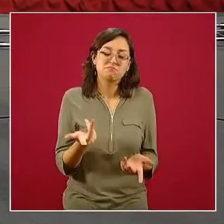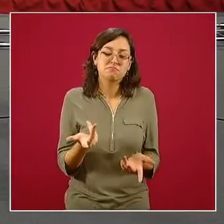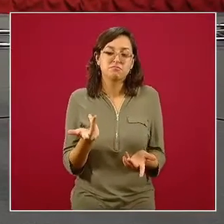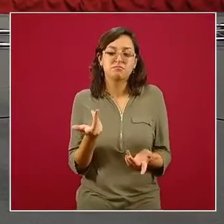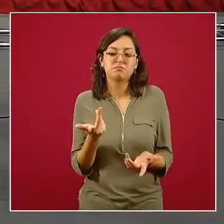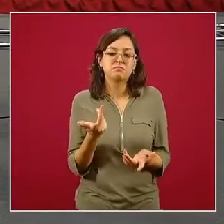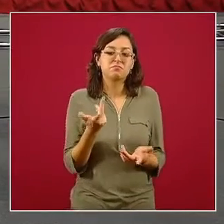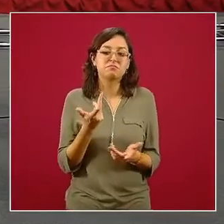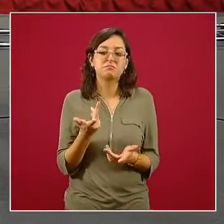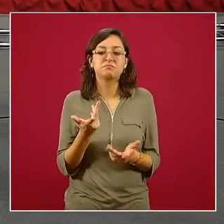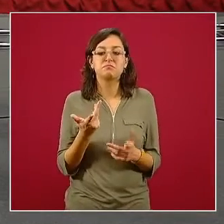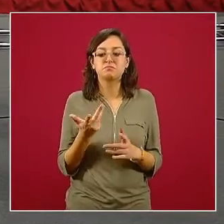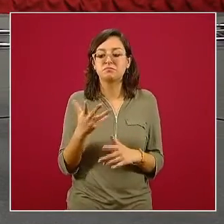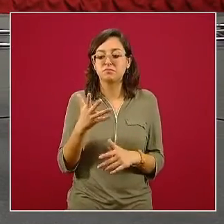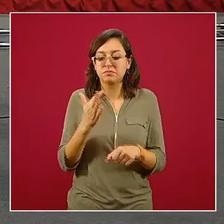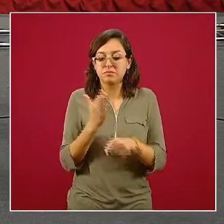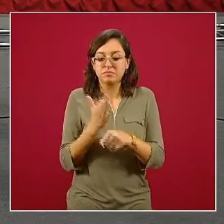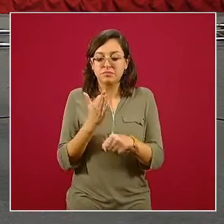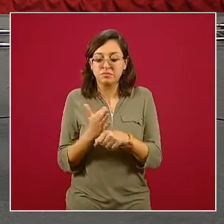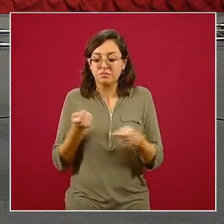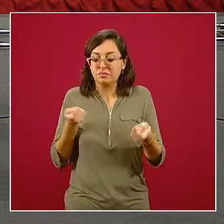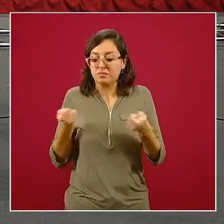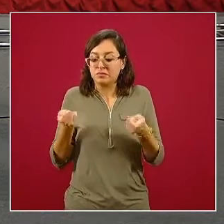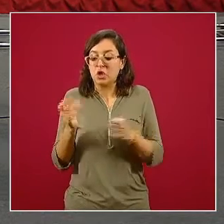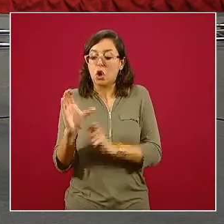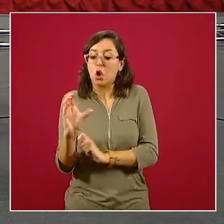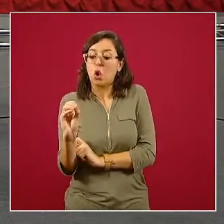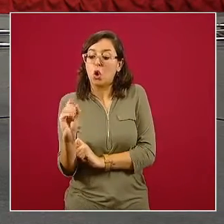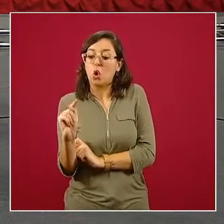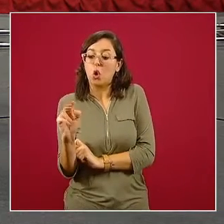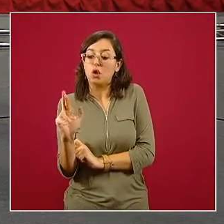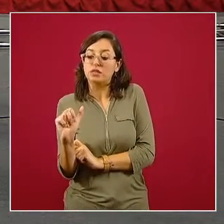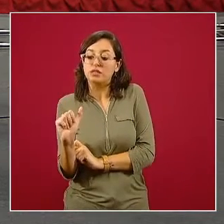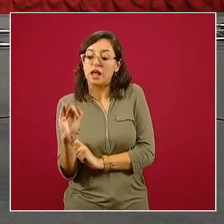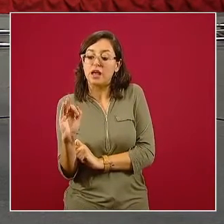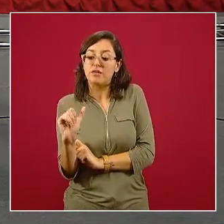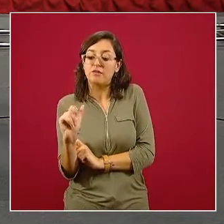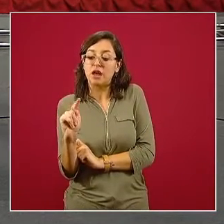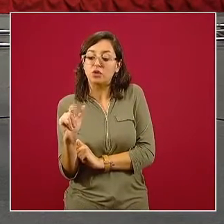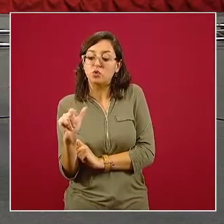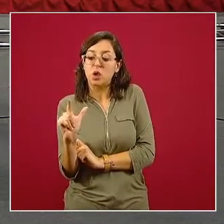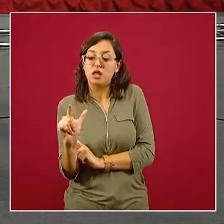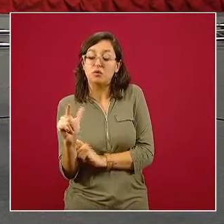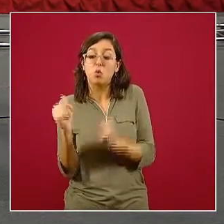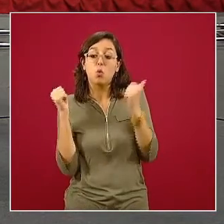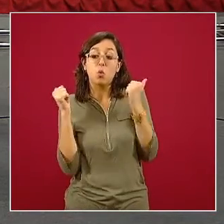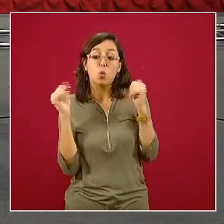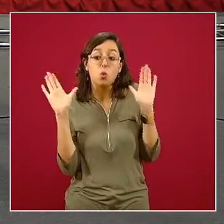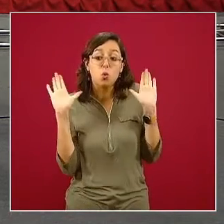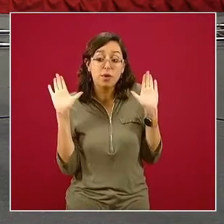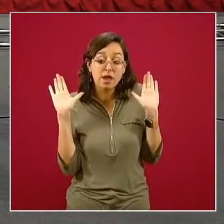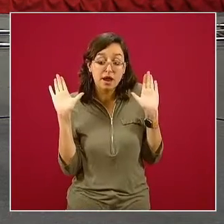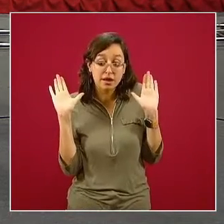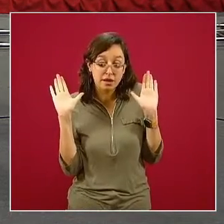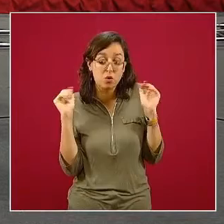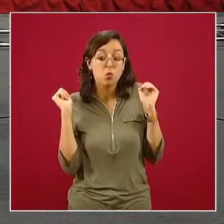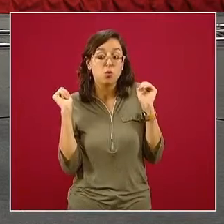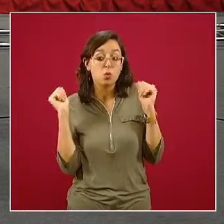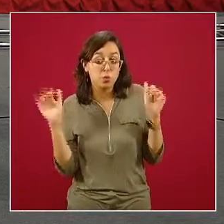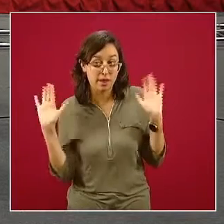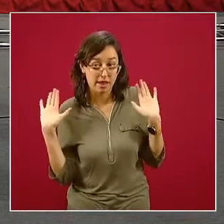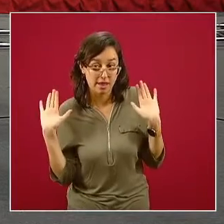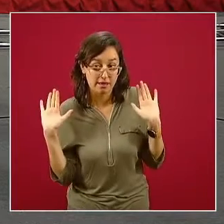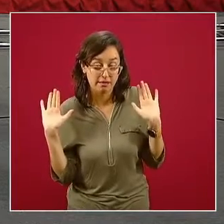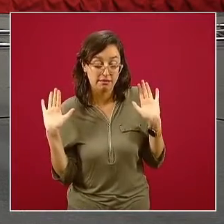se llama el escenario contrafactual. Contrafactual es qué hubiera pasado si no se hubieran hecho las